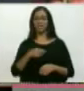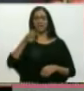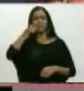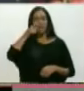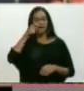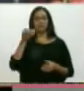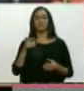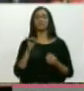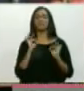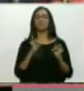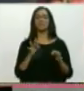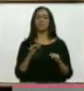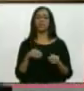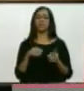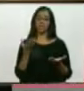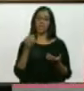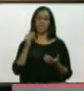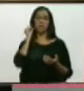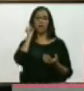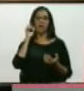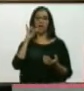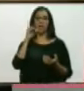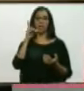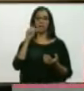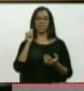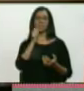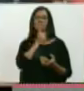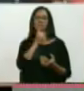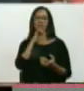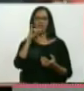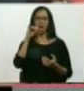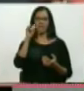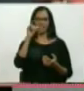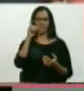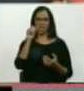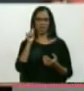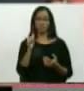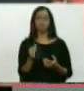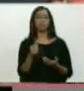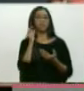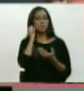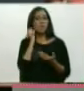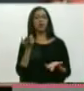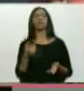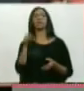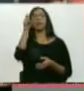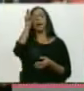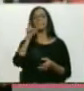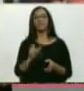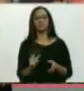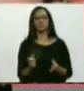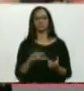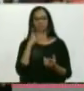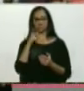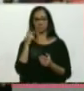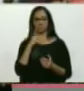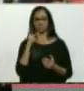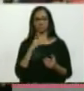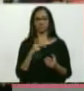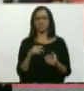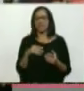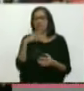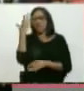señora Aída Merlano. ¿Quién es Aída Merlano? Aída Merlano es una personaje, una política de